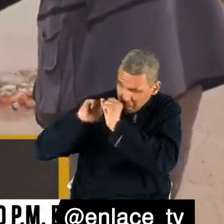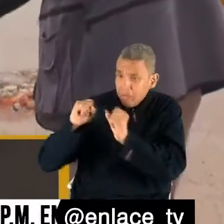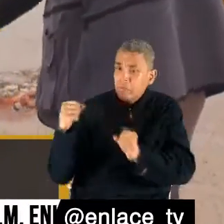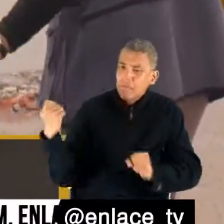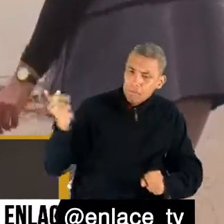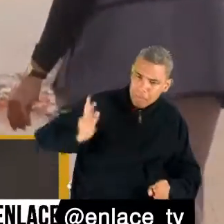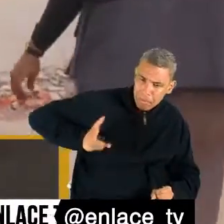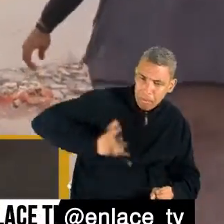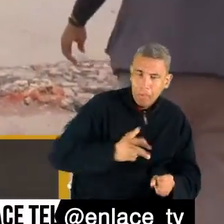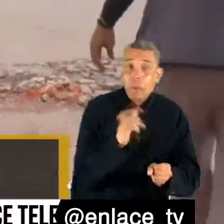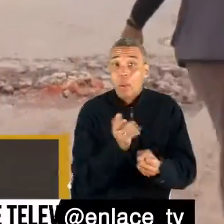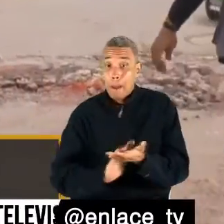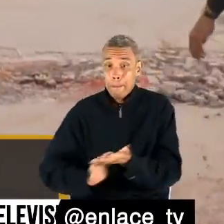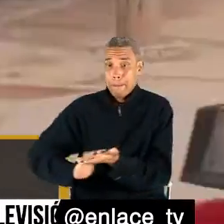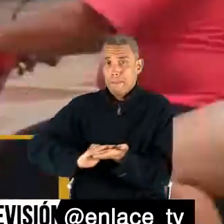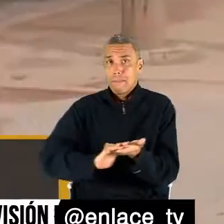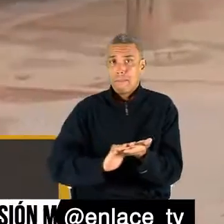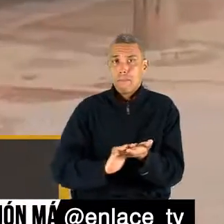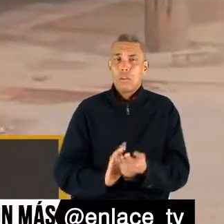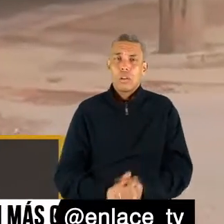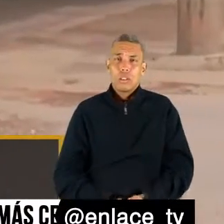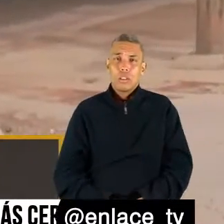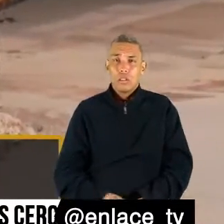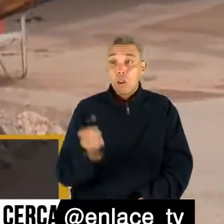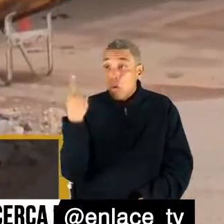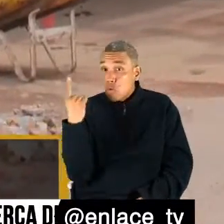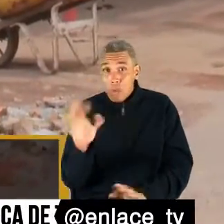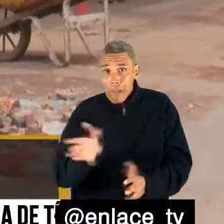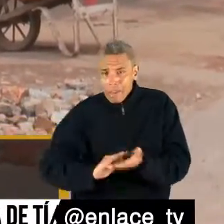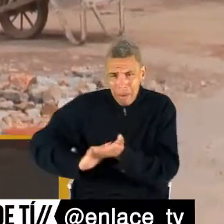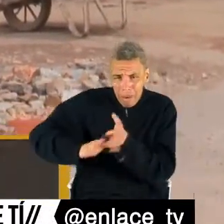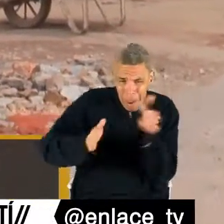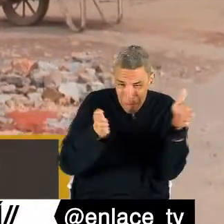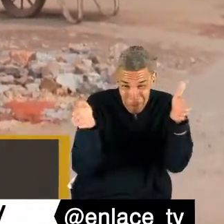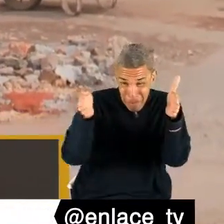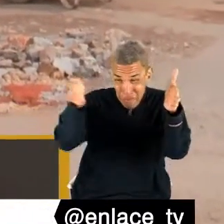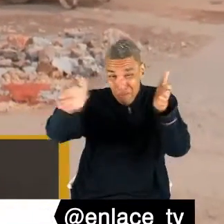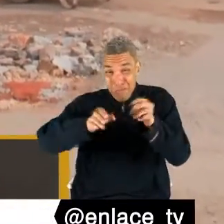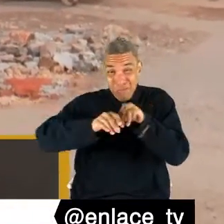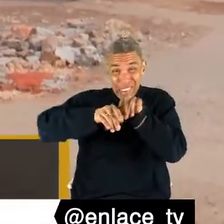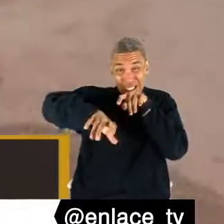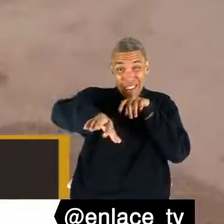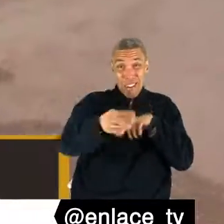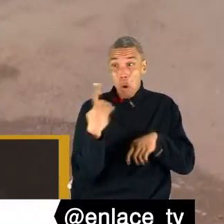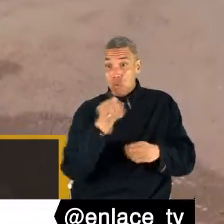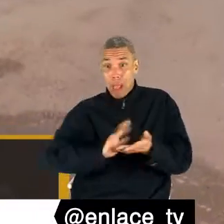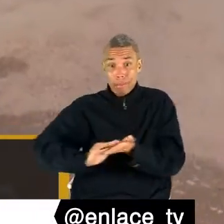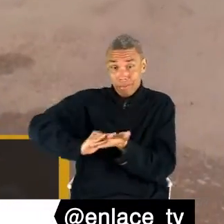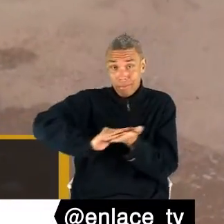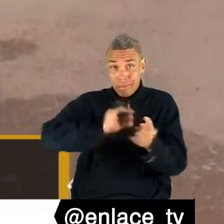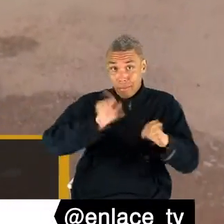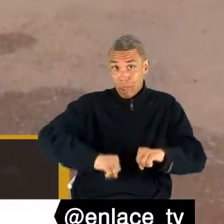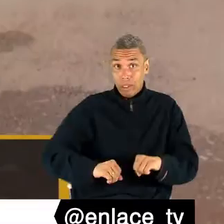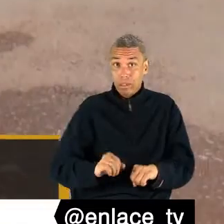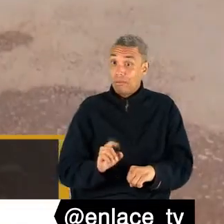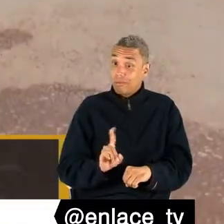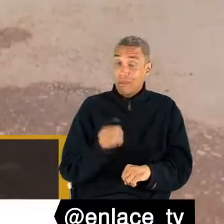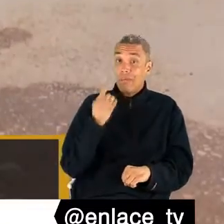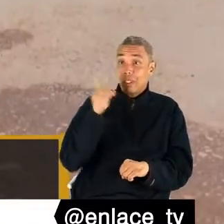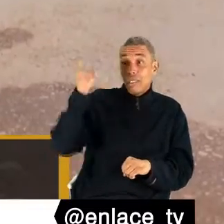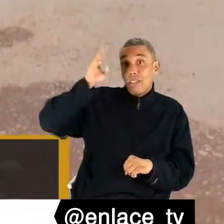Listo. Una sola golondrina no hace verano, de allí que se requiere que los trabajos de esta vía, que ahora se llamará Gran Vía Yuma, avancen de forma rápida,